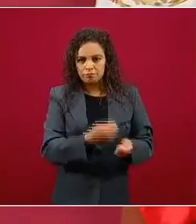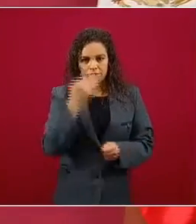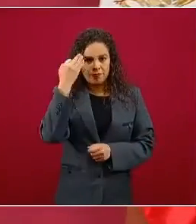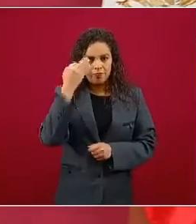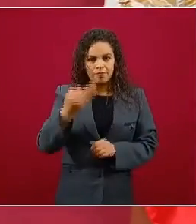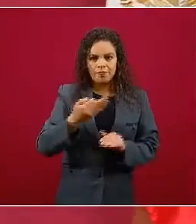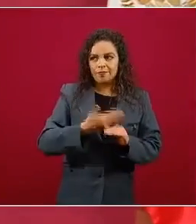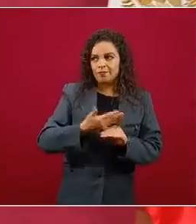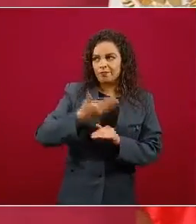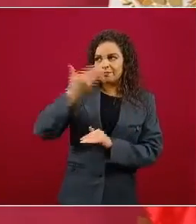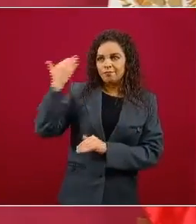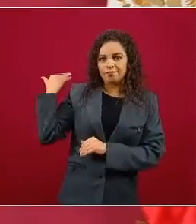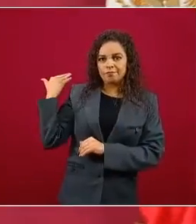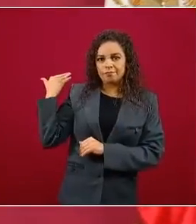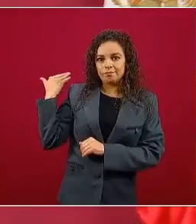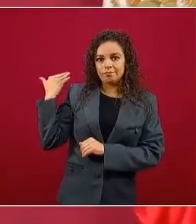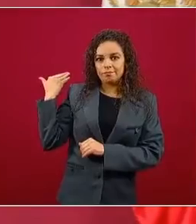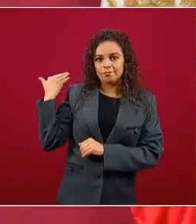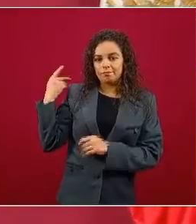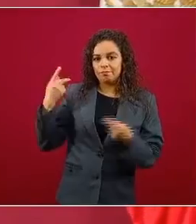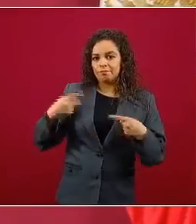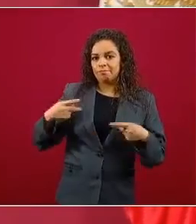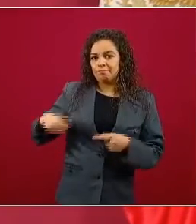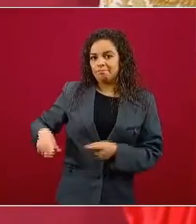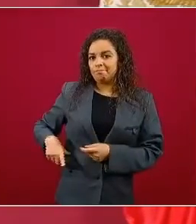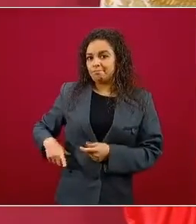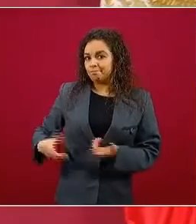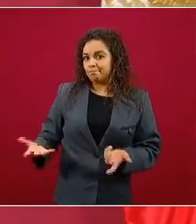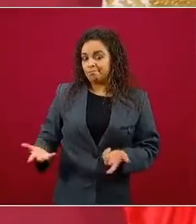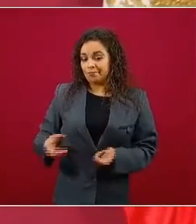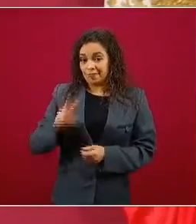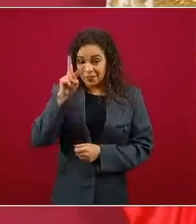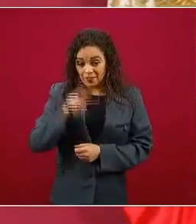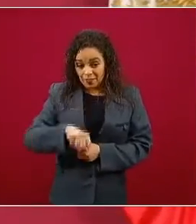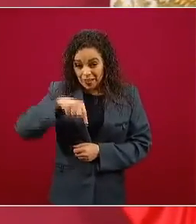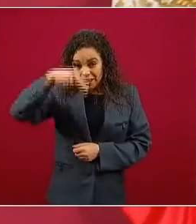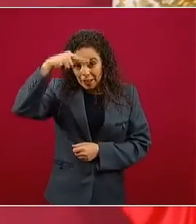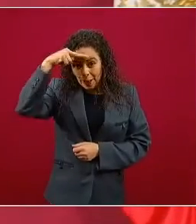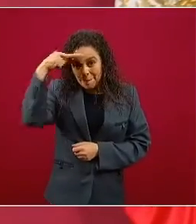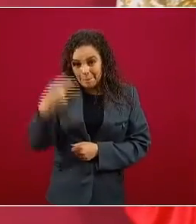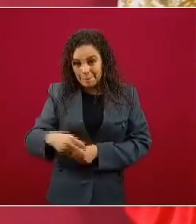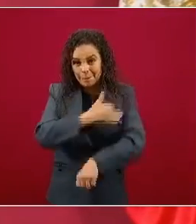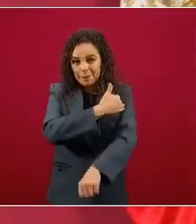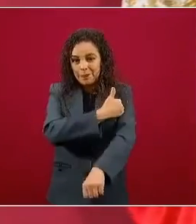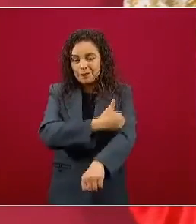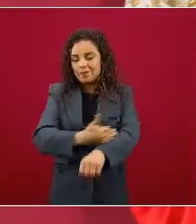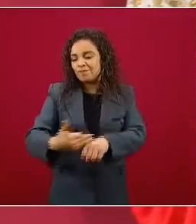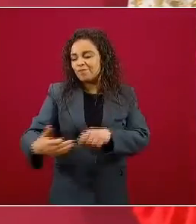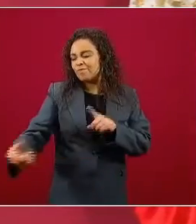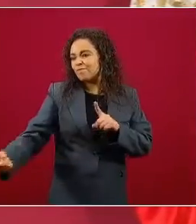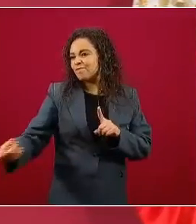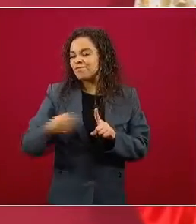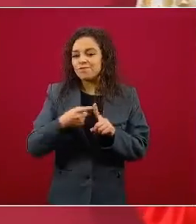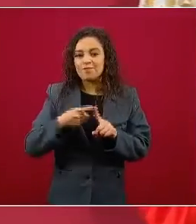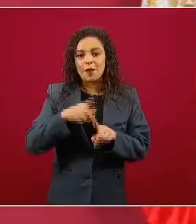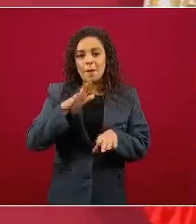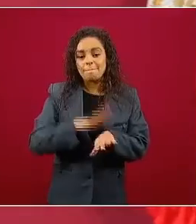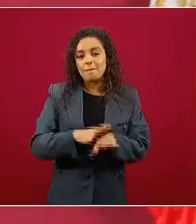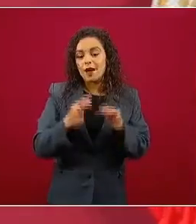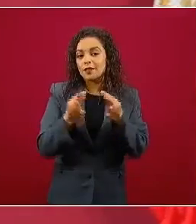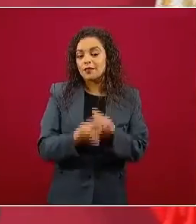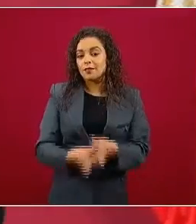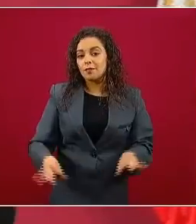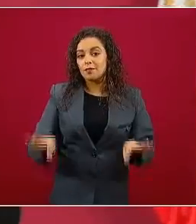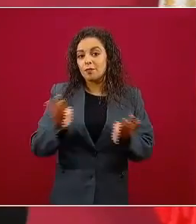cuando la familia, en el caso de México, es fundamental, es la institución de seguridad social más